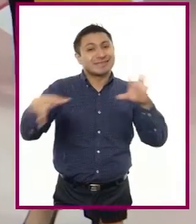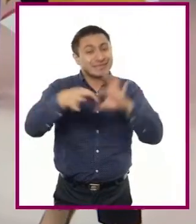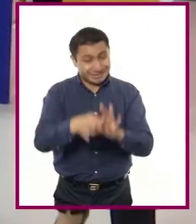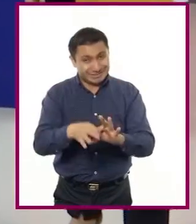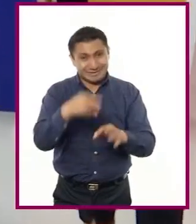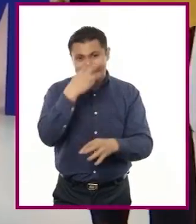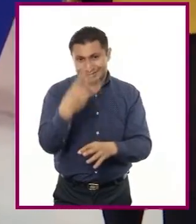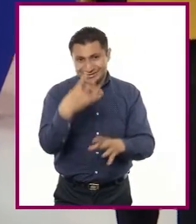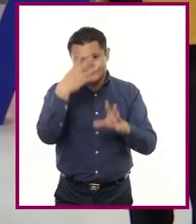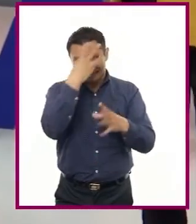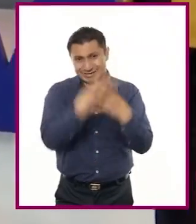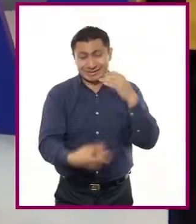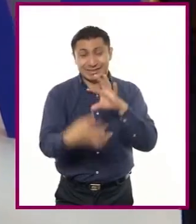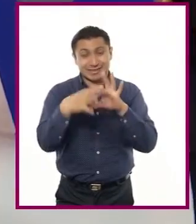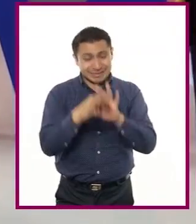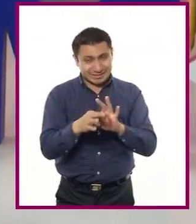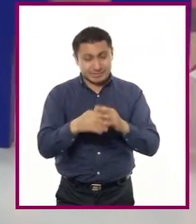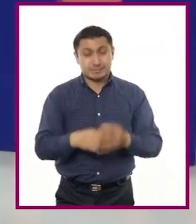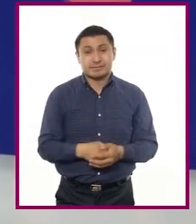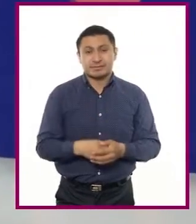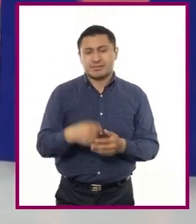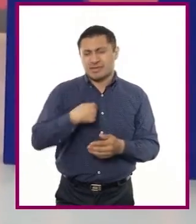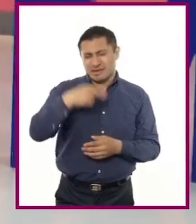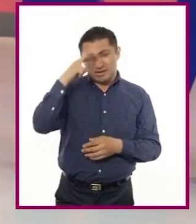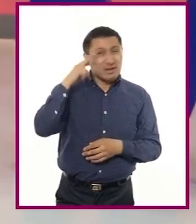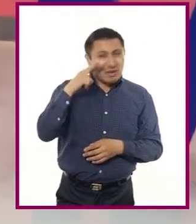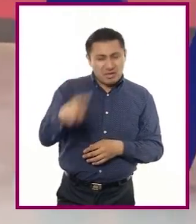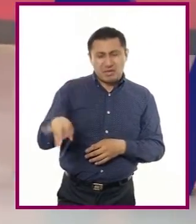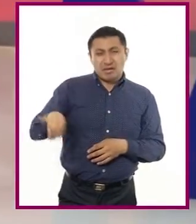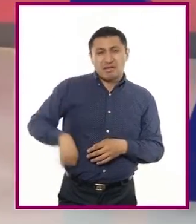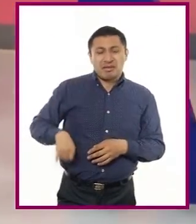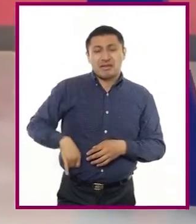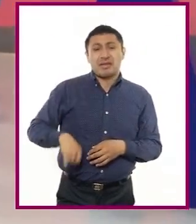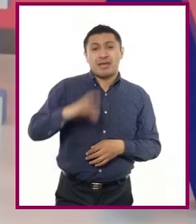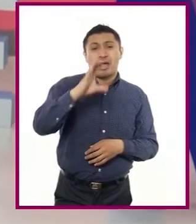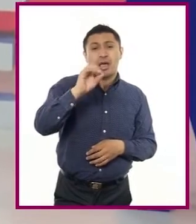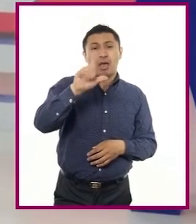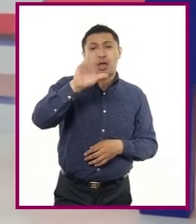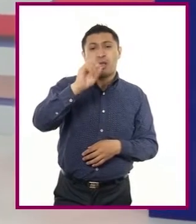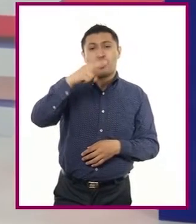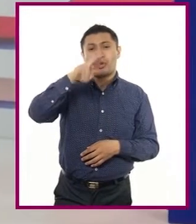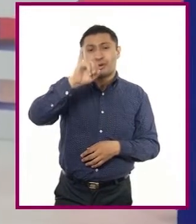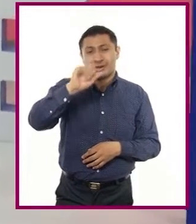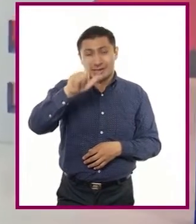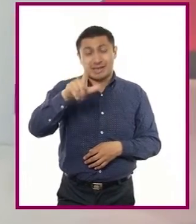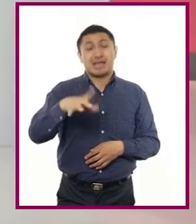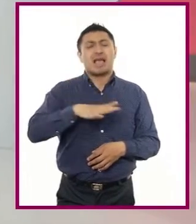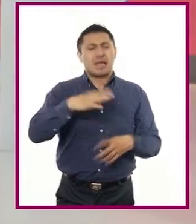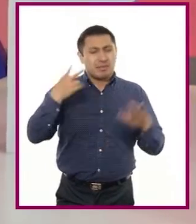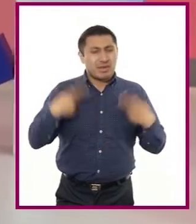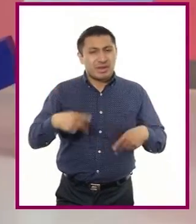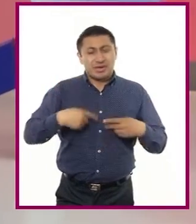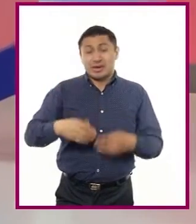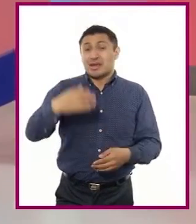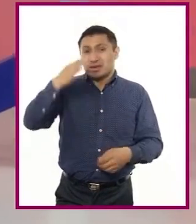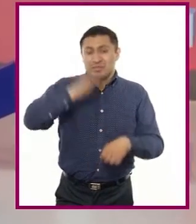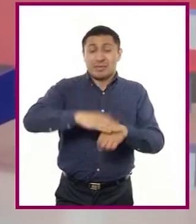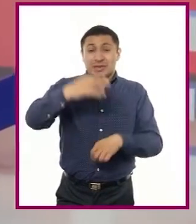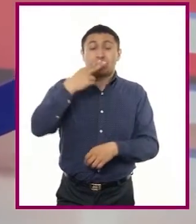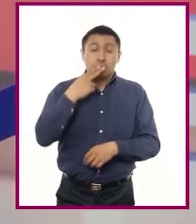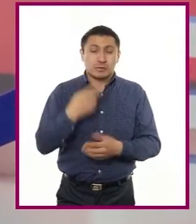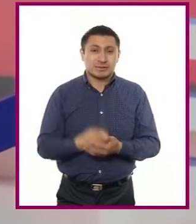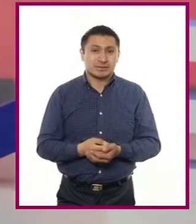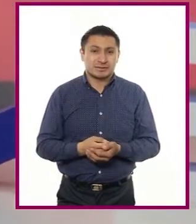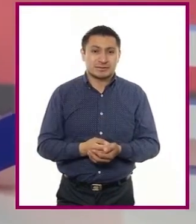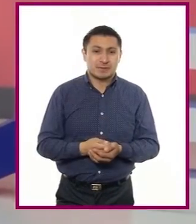lenguaje coloquial, pues es el más empleado. He leído que hay quien lo considera un lenguaje para medio expresarse, pobre de